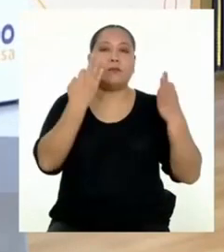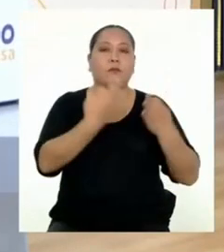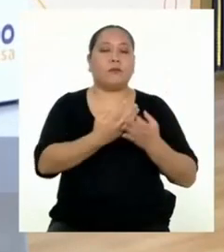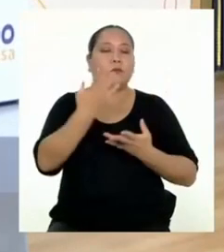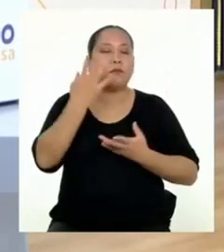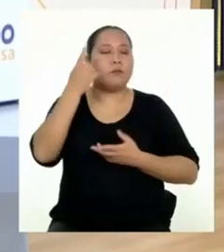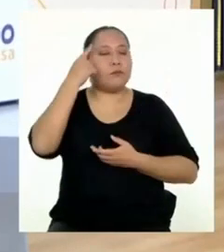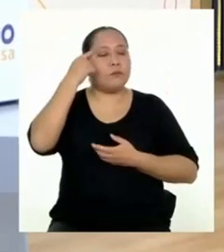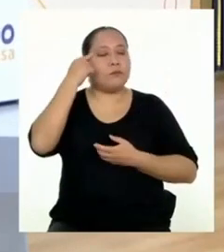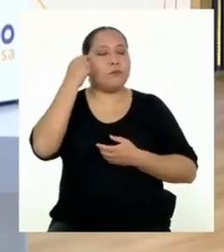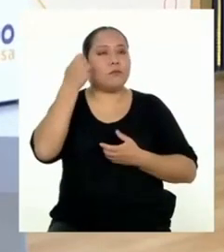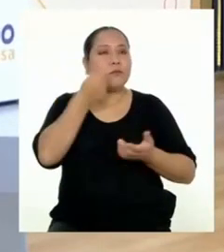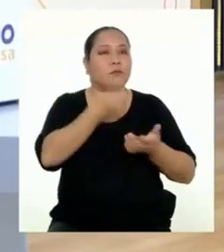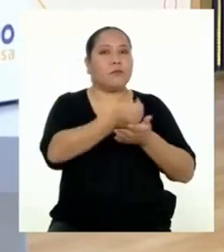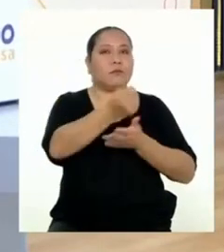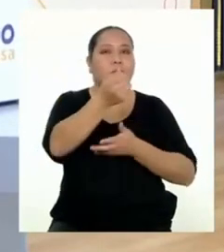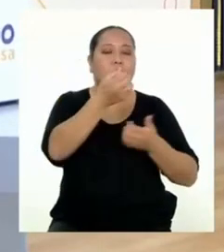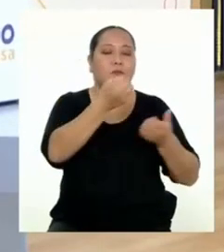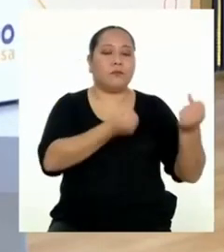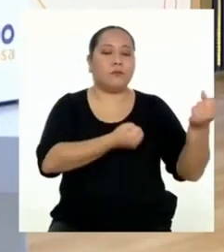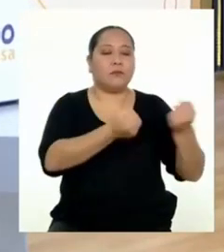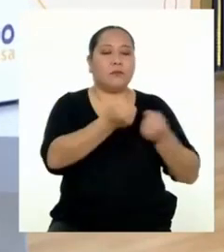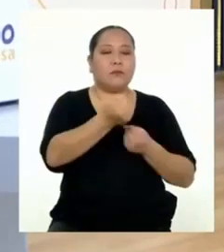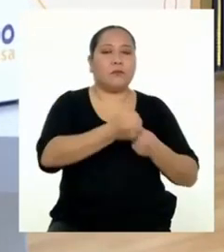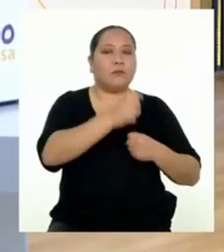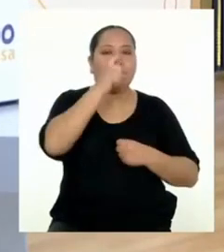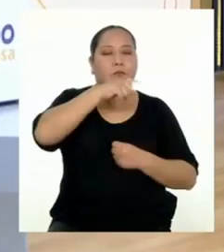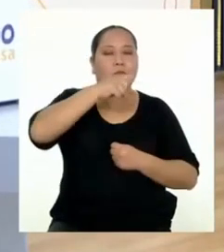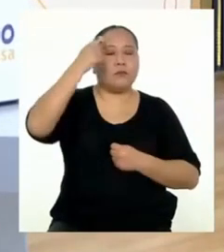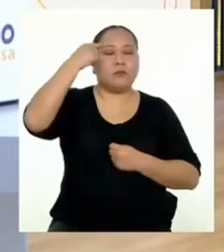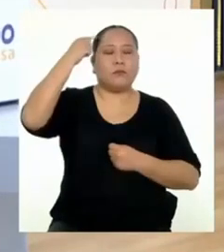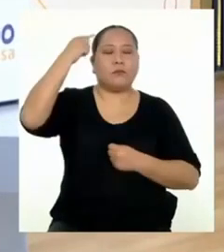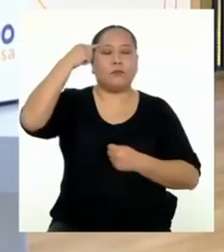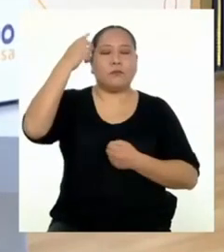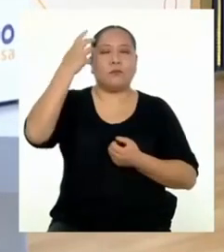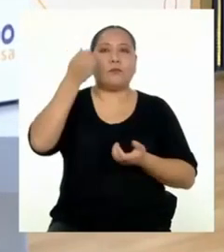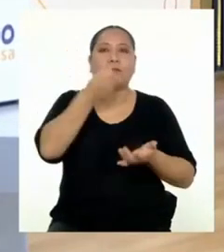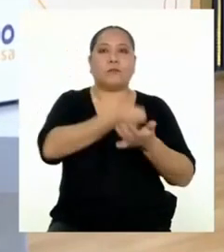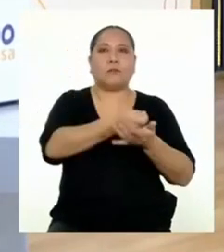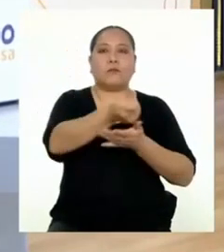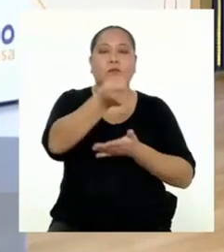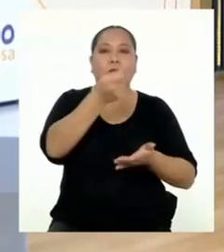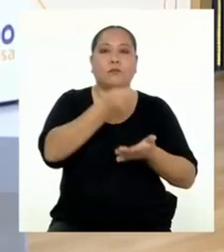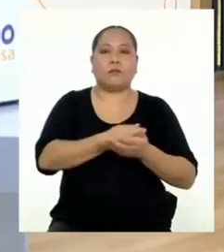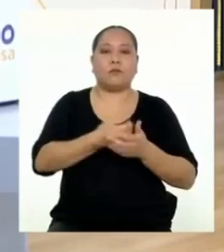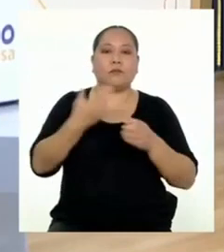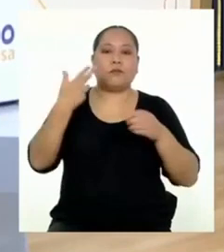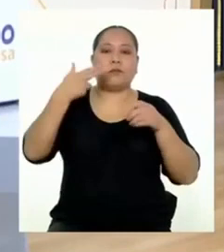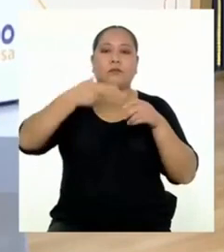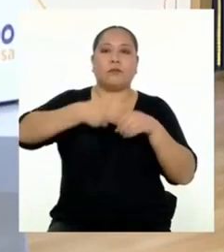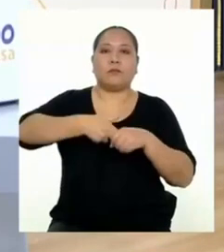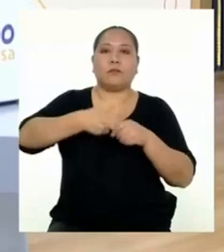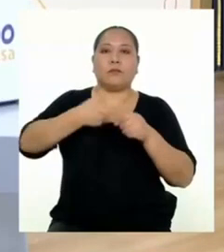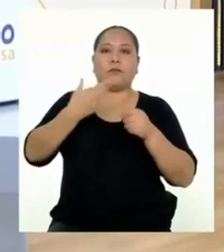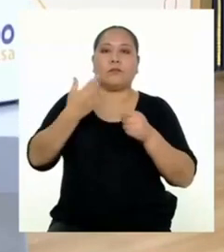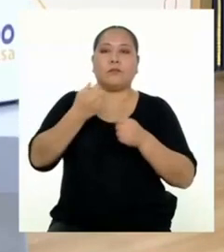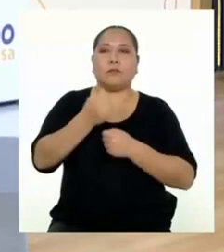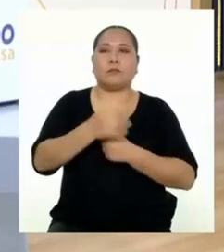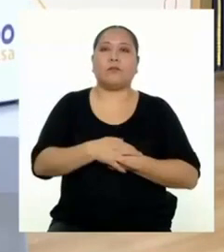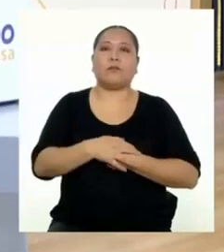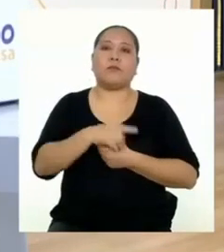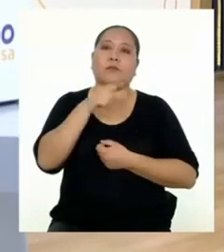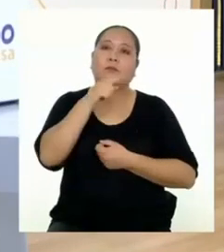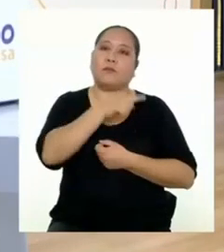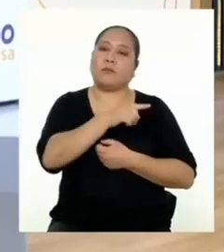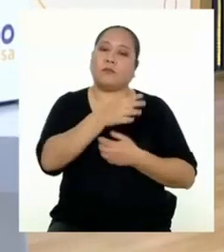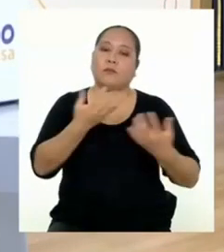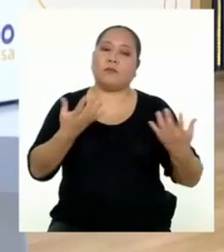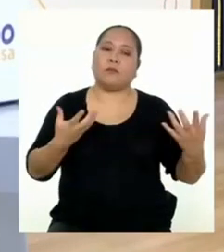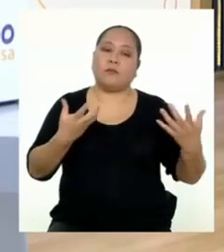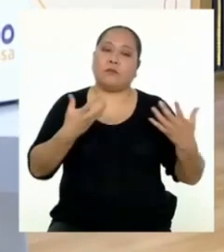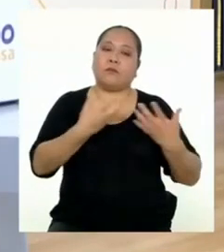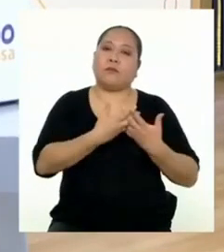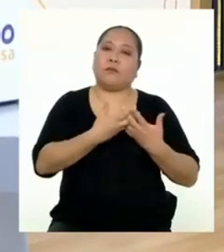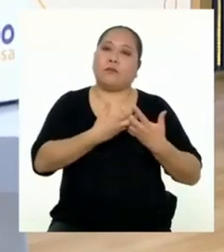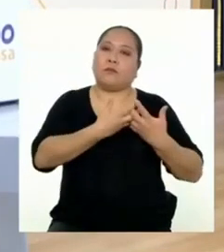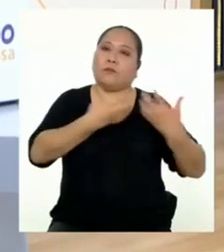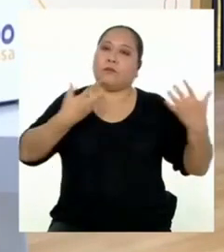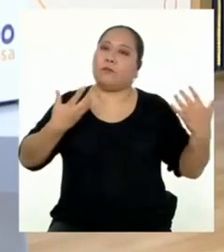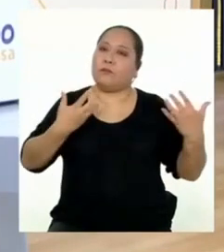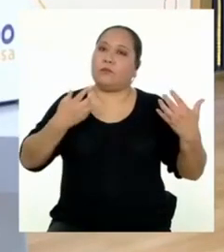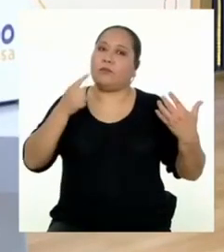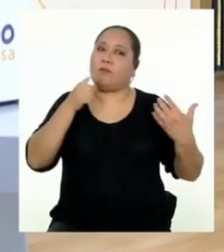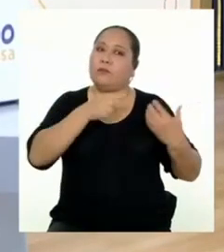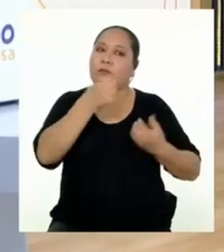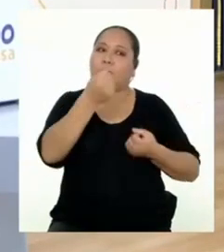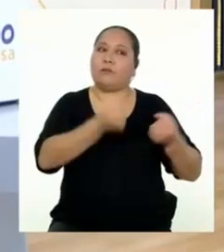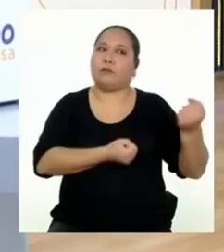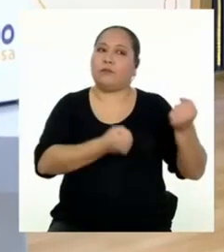considera comprar un auto, tiene que tener en cuenta del gasto mensual que le significará el combustible, ya que sin este la función del